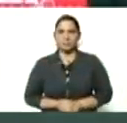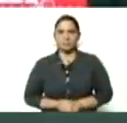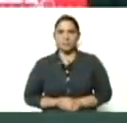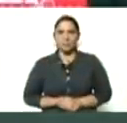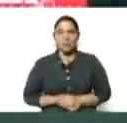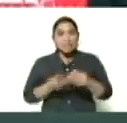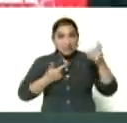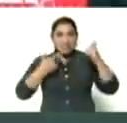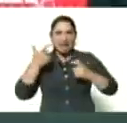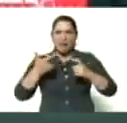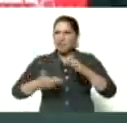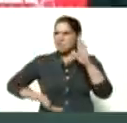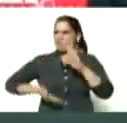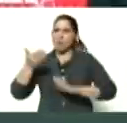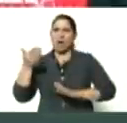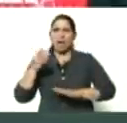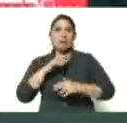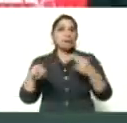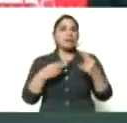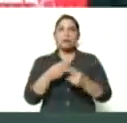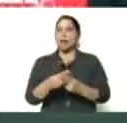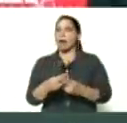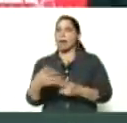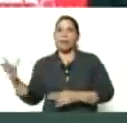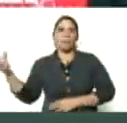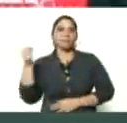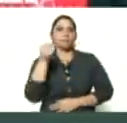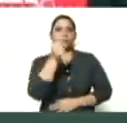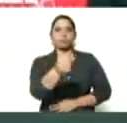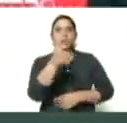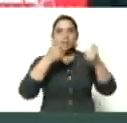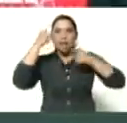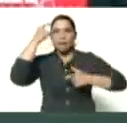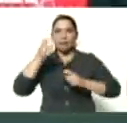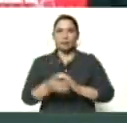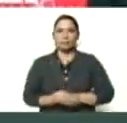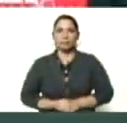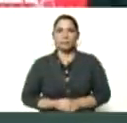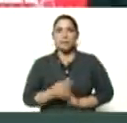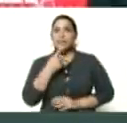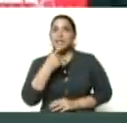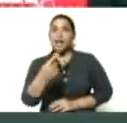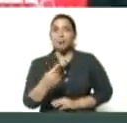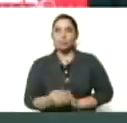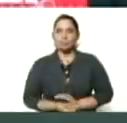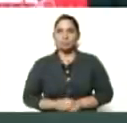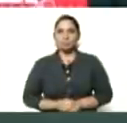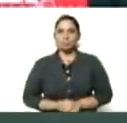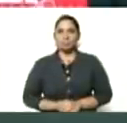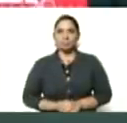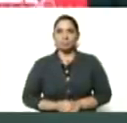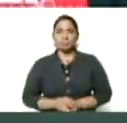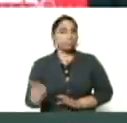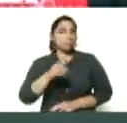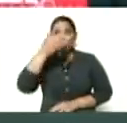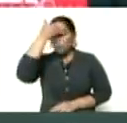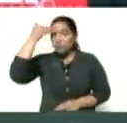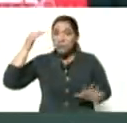Chávez se te fue y nadie se los va a devolver. Lo dijeron y no se nos